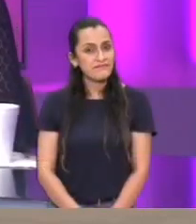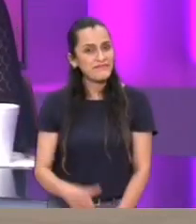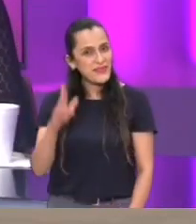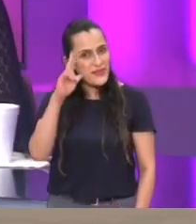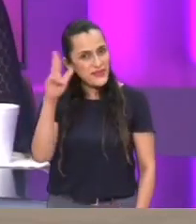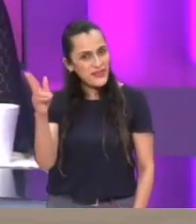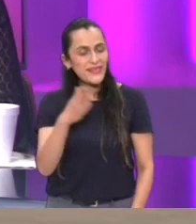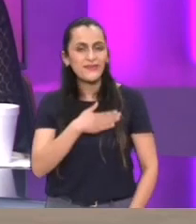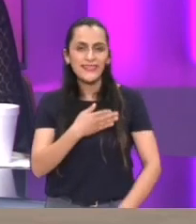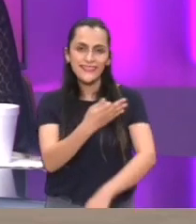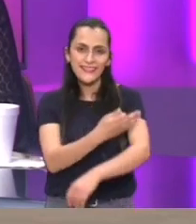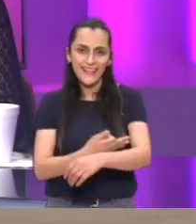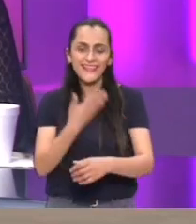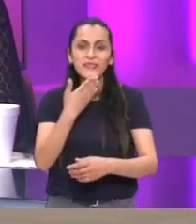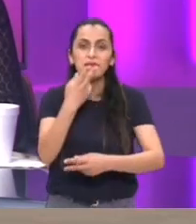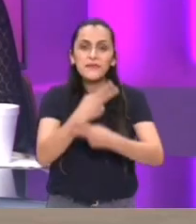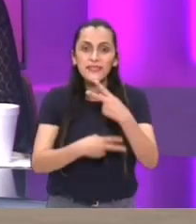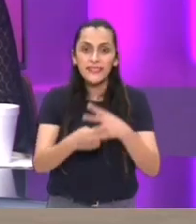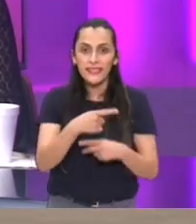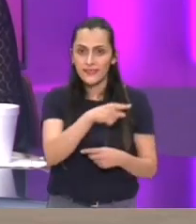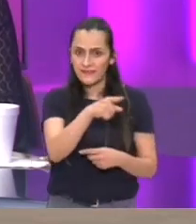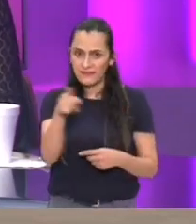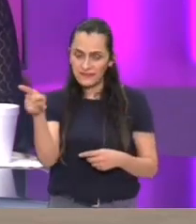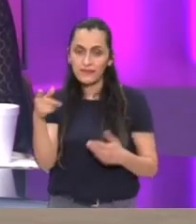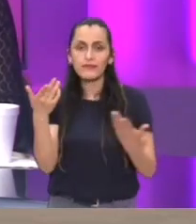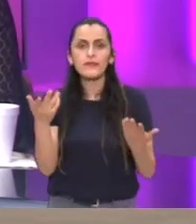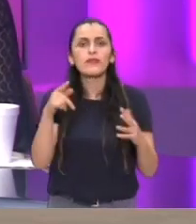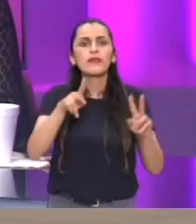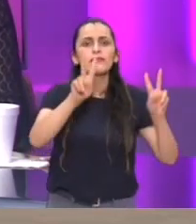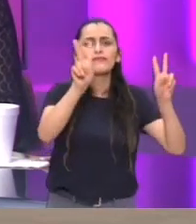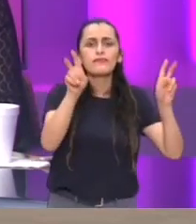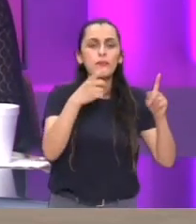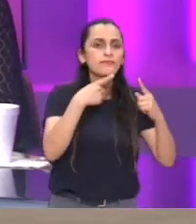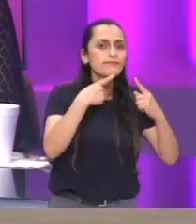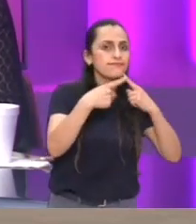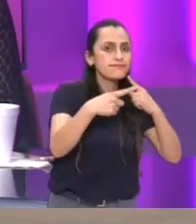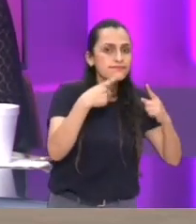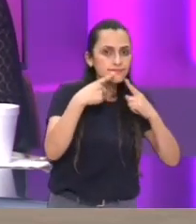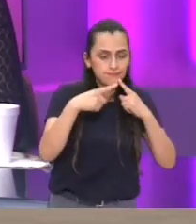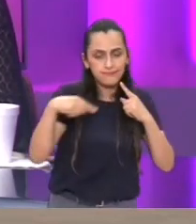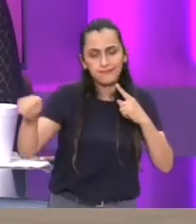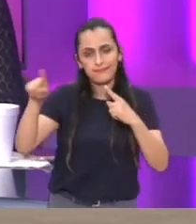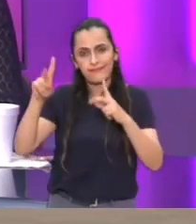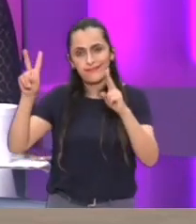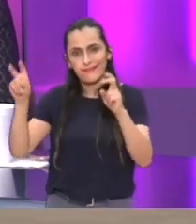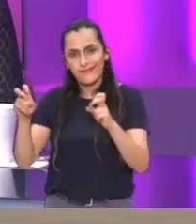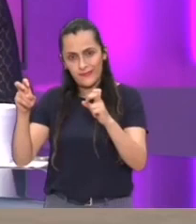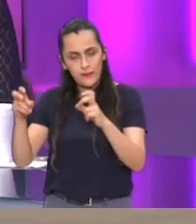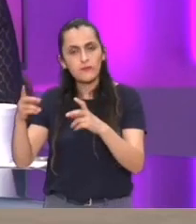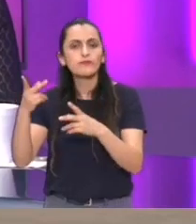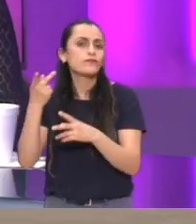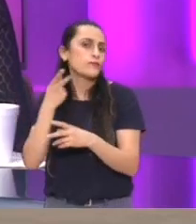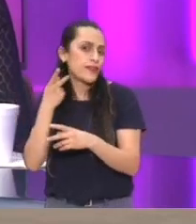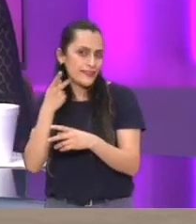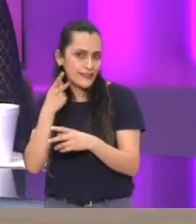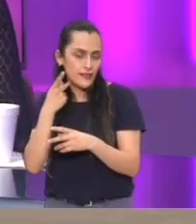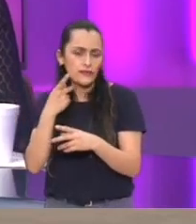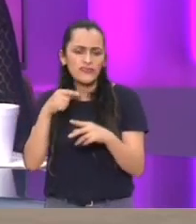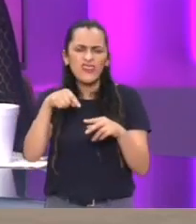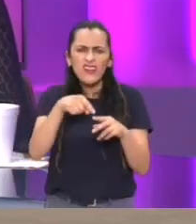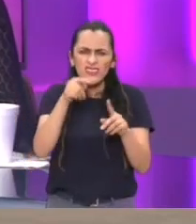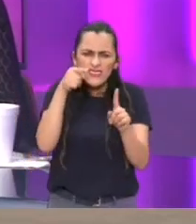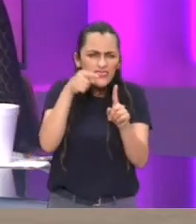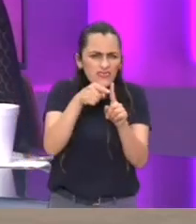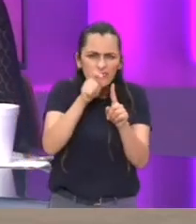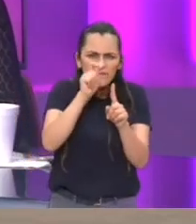¿Qué tal? Muy buenas tardes, bienvenidas y bienvenidos a los debates sobre plataformas políticas que organiza el Instituto Nacional Electoral. El tema que nos atañe el día de hoy